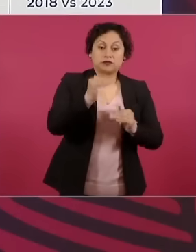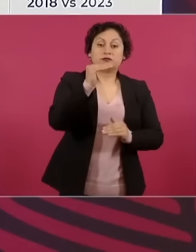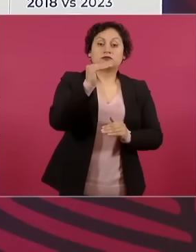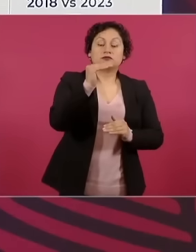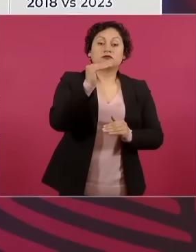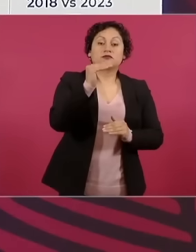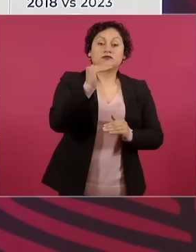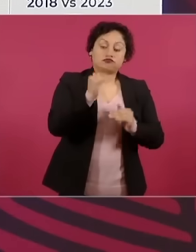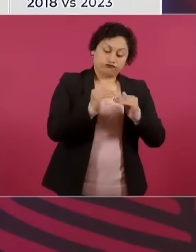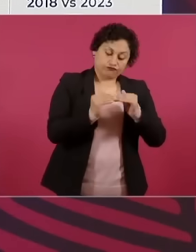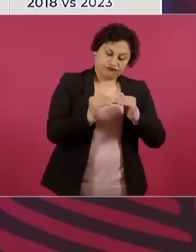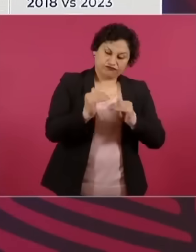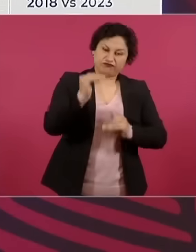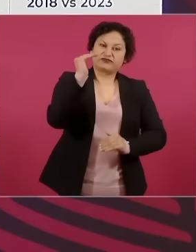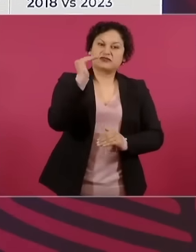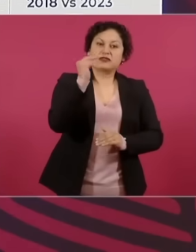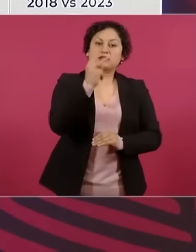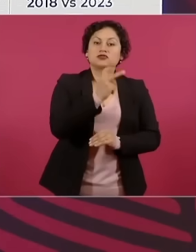200%